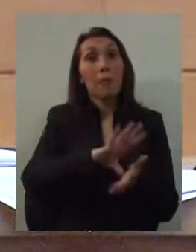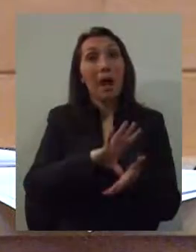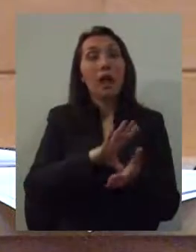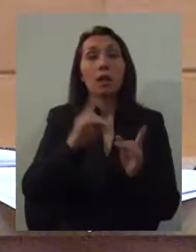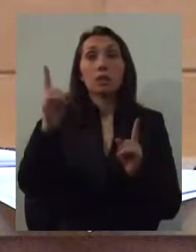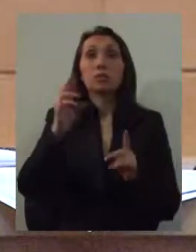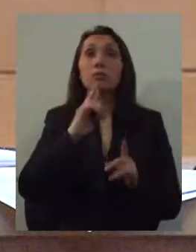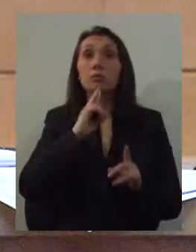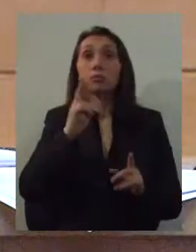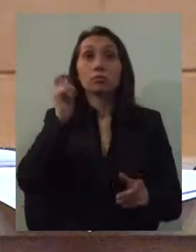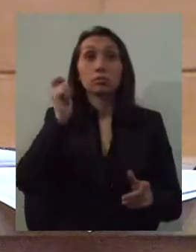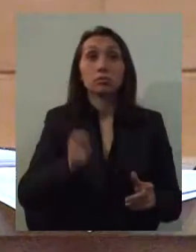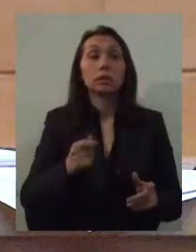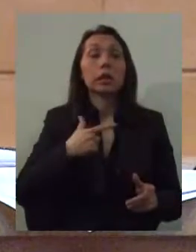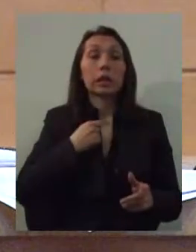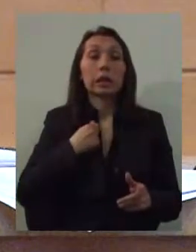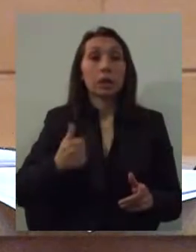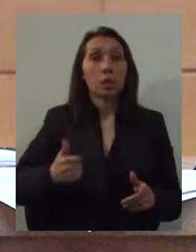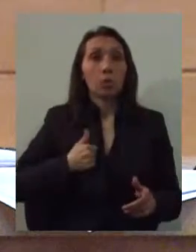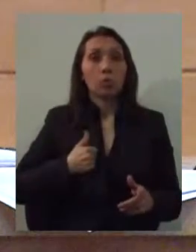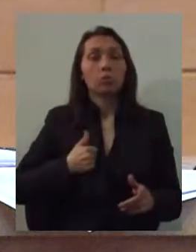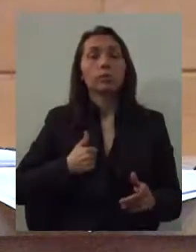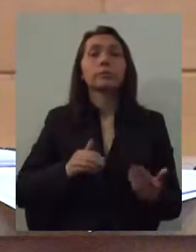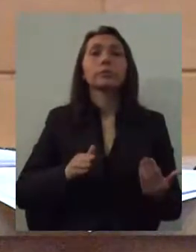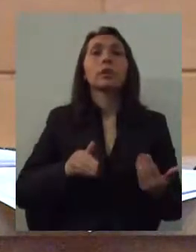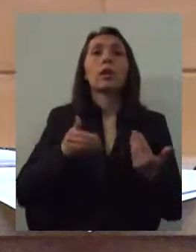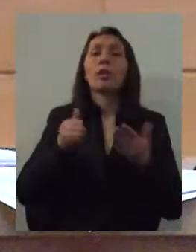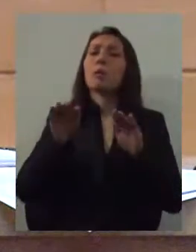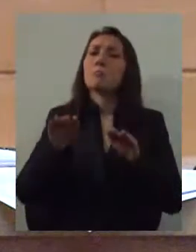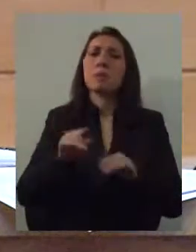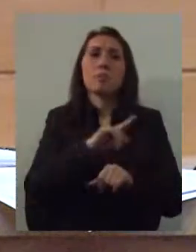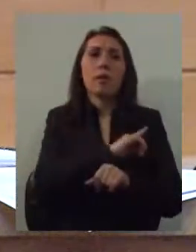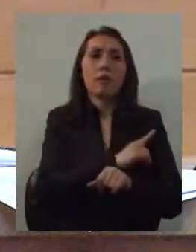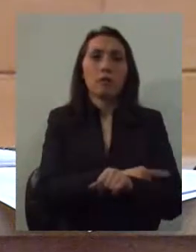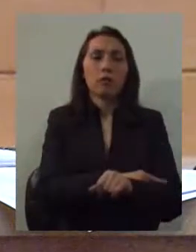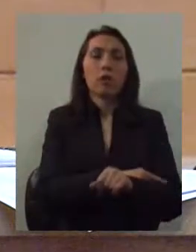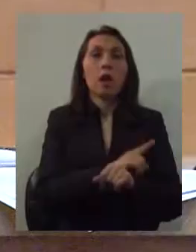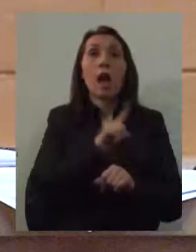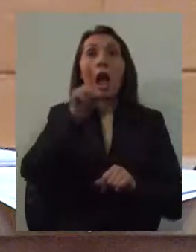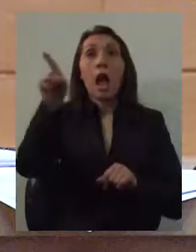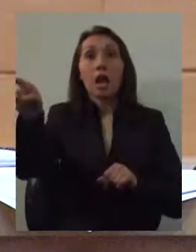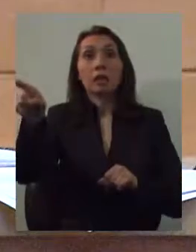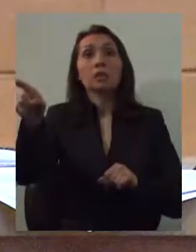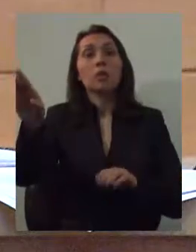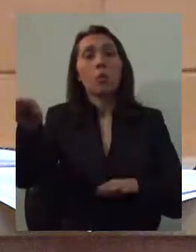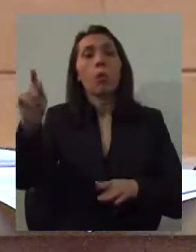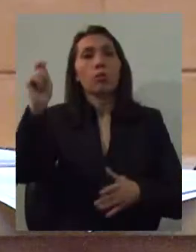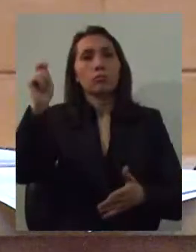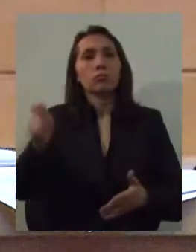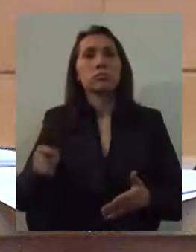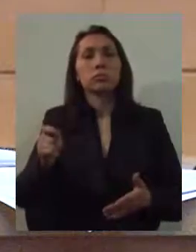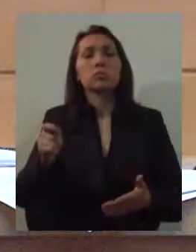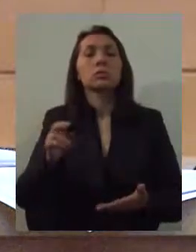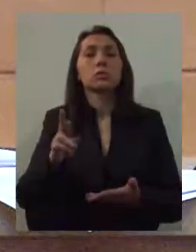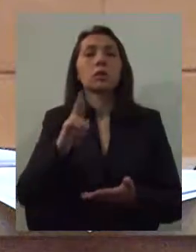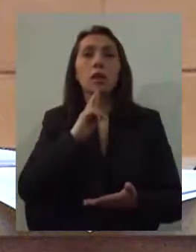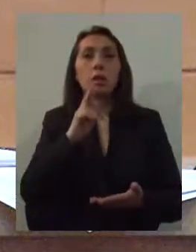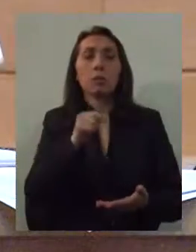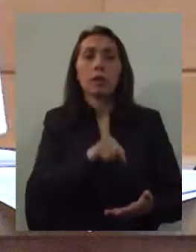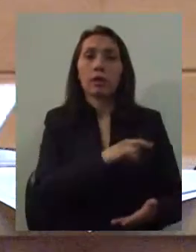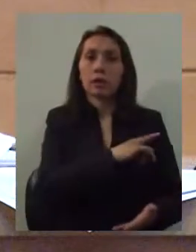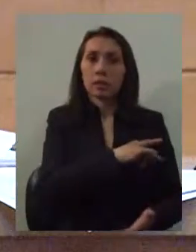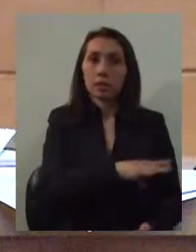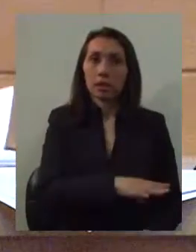la resolución que se trata de cumplir, se le dará la misma fuerza que allá se le dé a los fallos pronunciados en Chile.